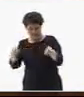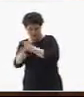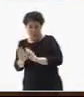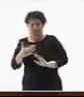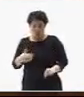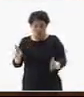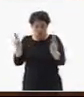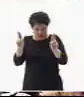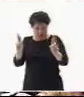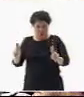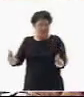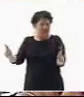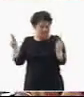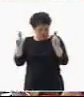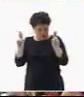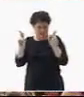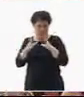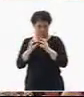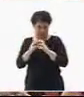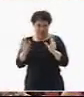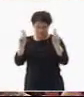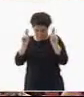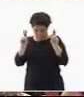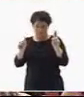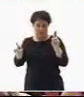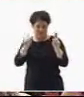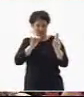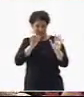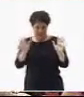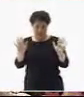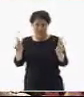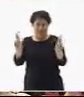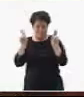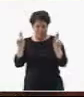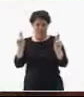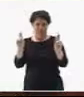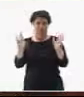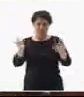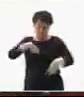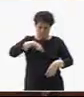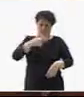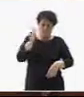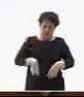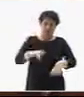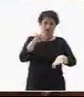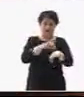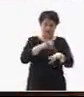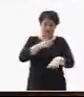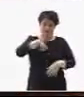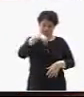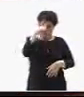deseo, de verdad, que eso no sea cierto. Pues también por nuestros enfermos queremos desalojar a coalición canaria.